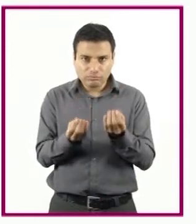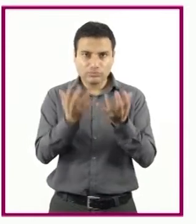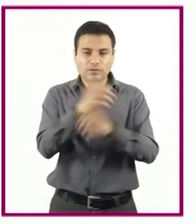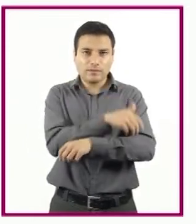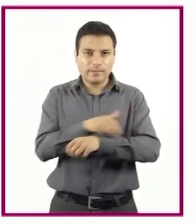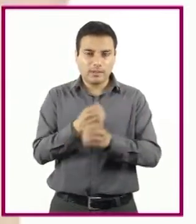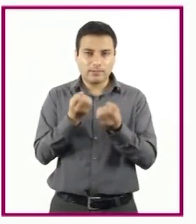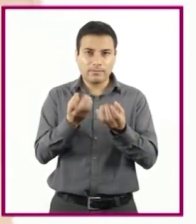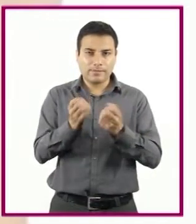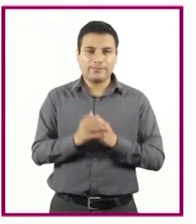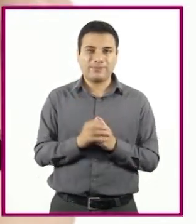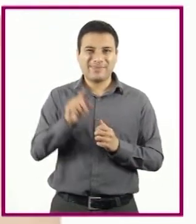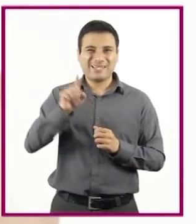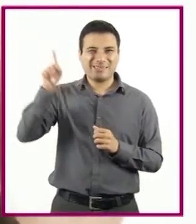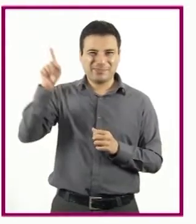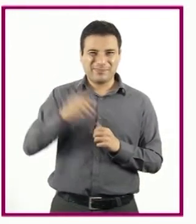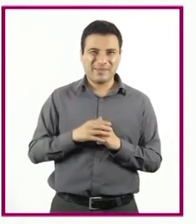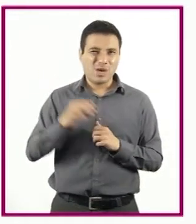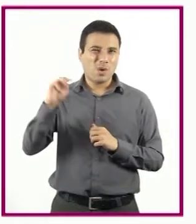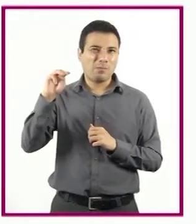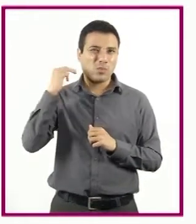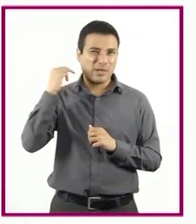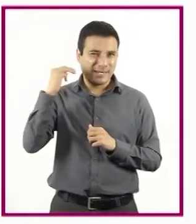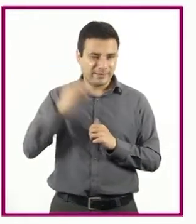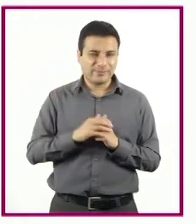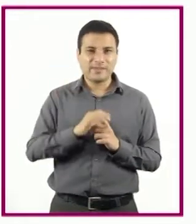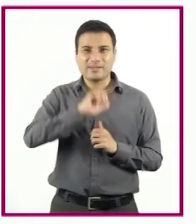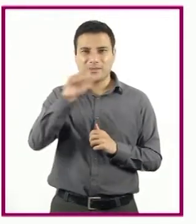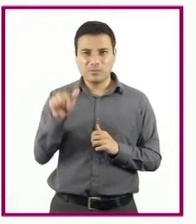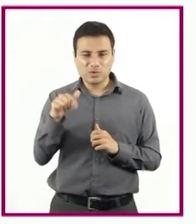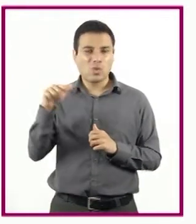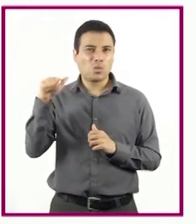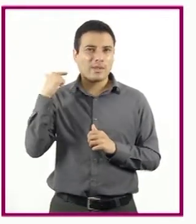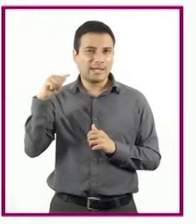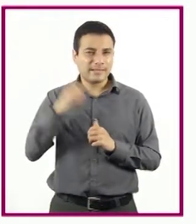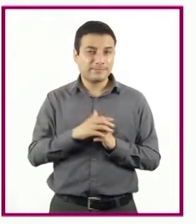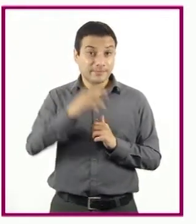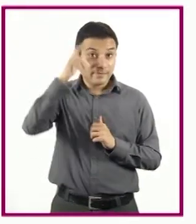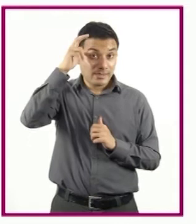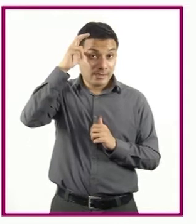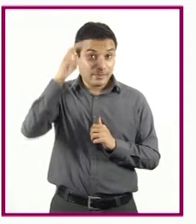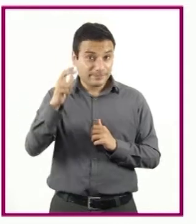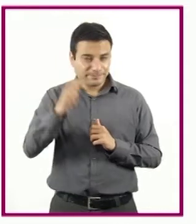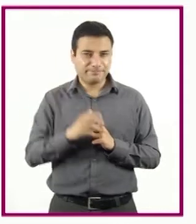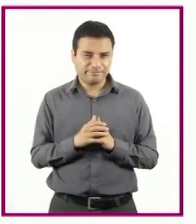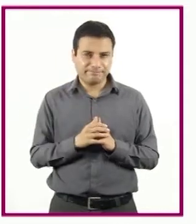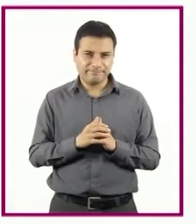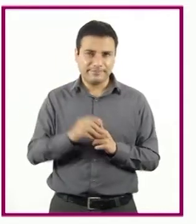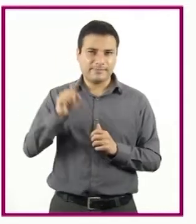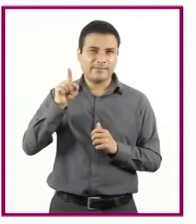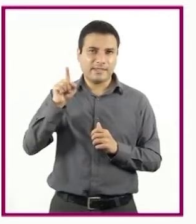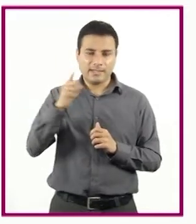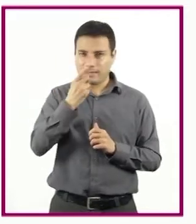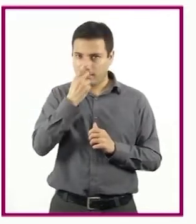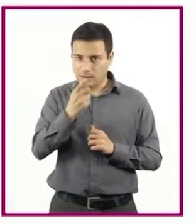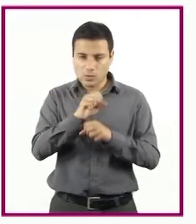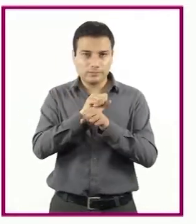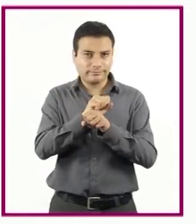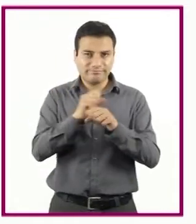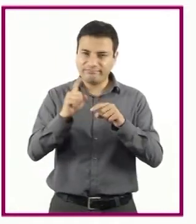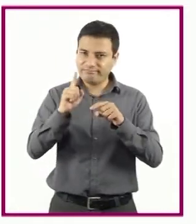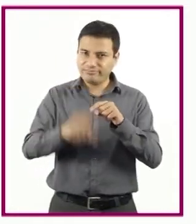Valladolid, hoy Morelia, y después en Guadalajara, Hidalgo expidió bandos relativos a la abolición de la